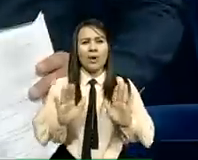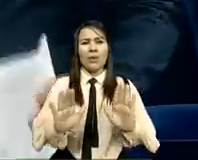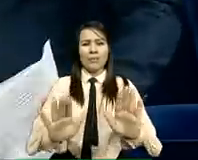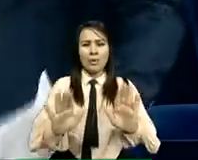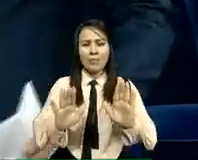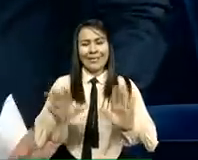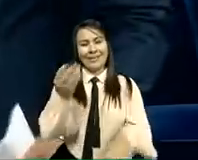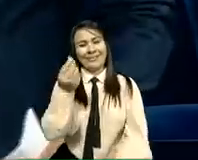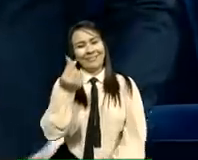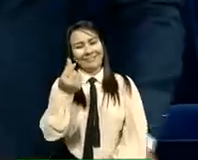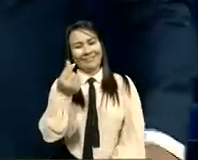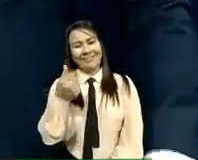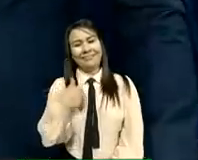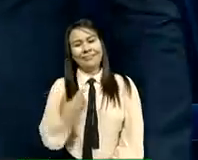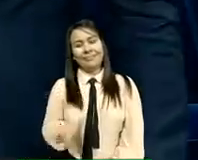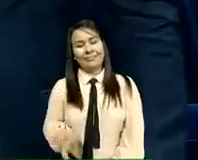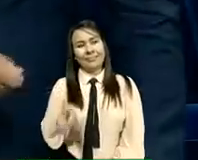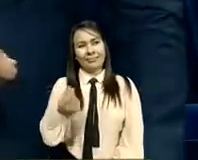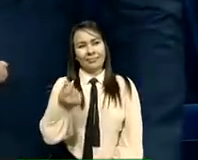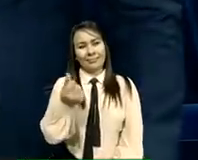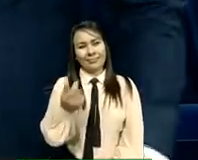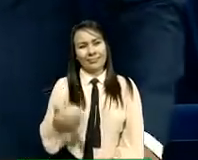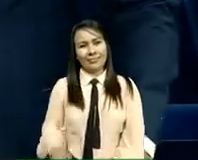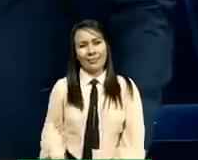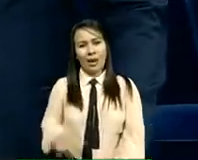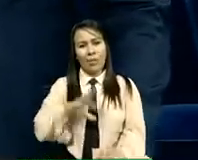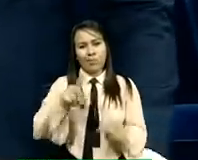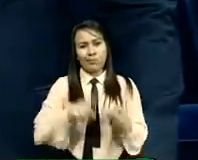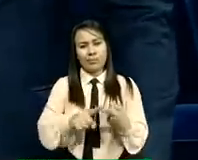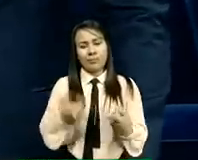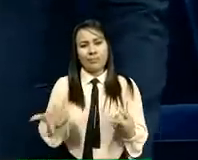Dice, yo la ayudo a empujar, deme, y ahí va, robo, va, la